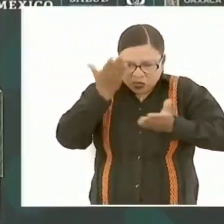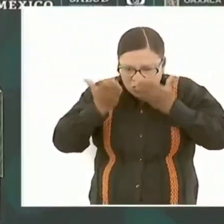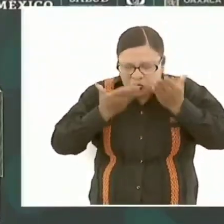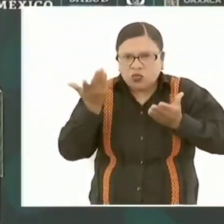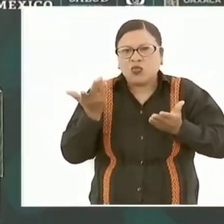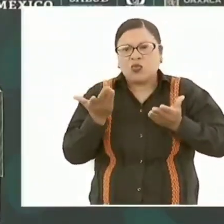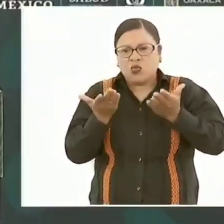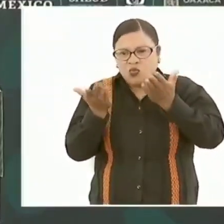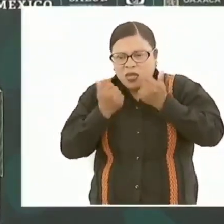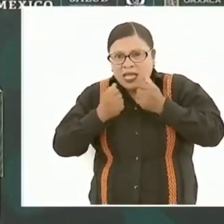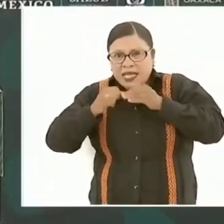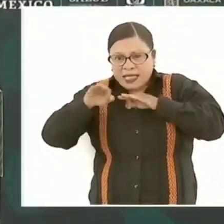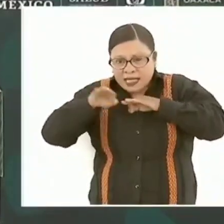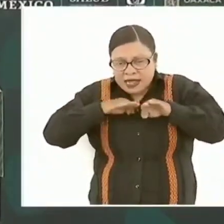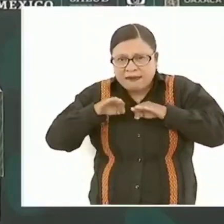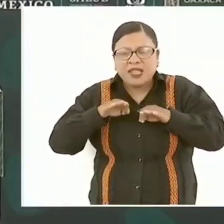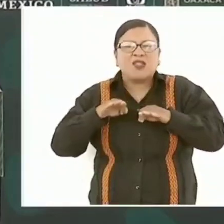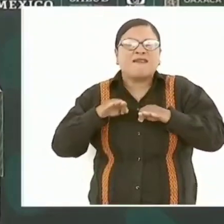trabajo,